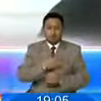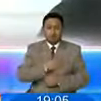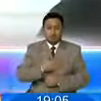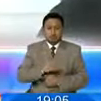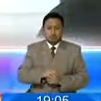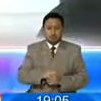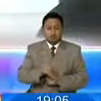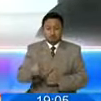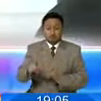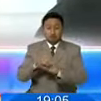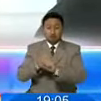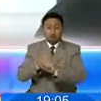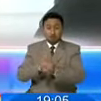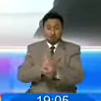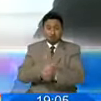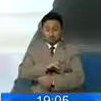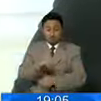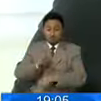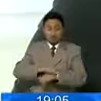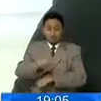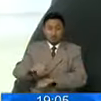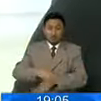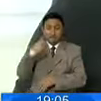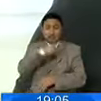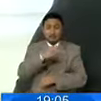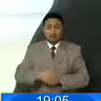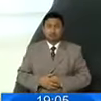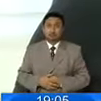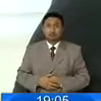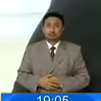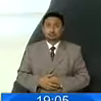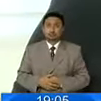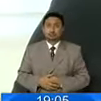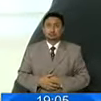para iniciar un proceso judicial por difamación en su contra. Informó Javier Gallo.